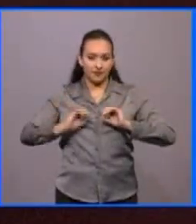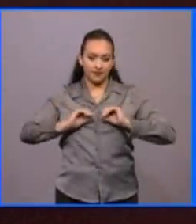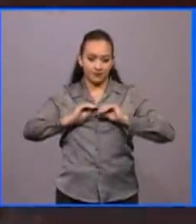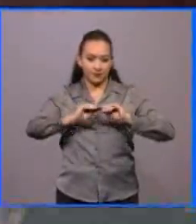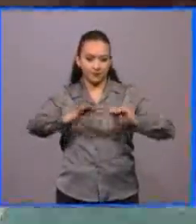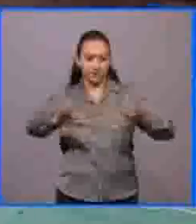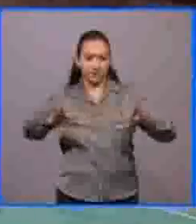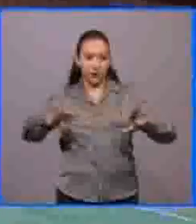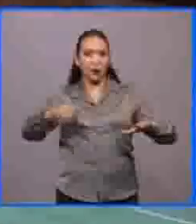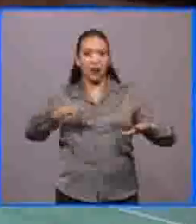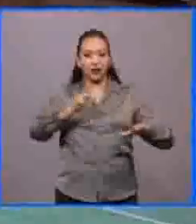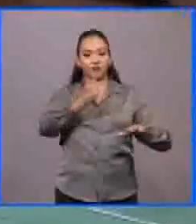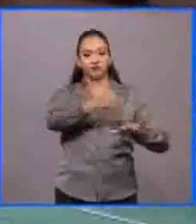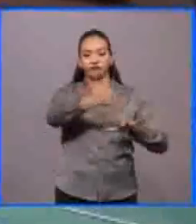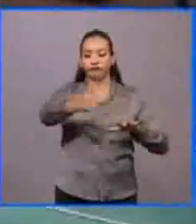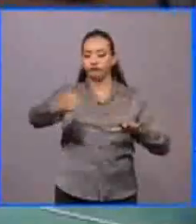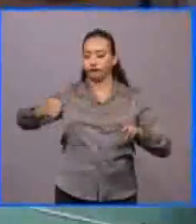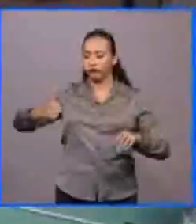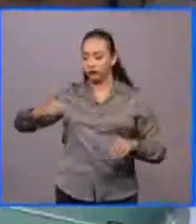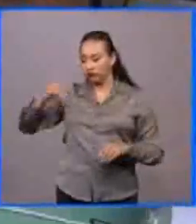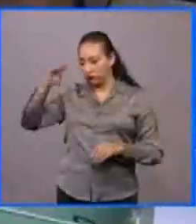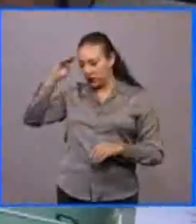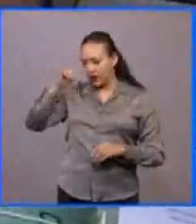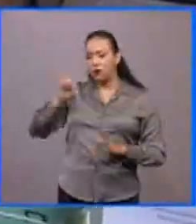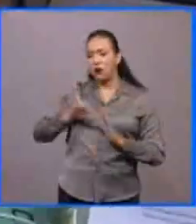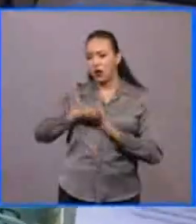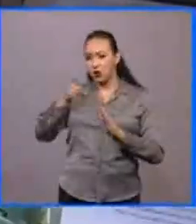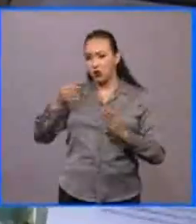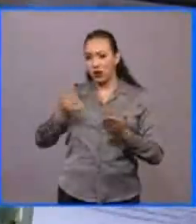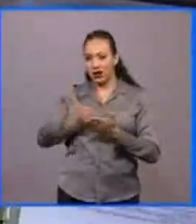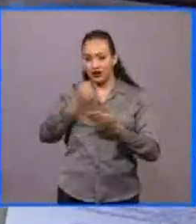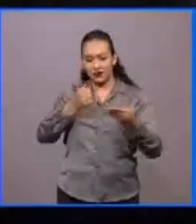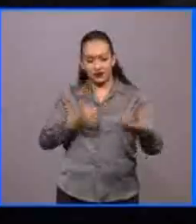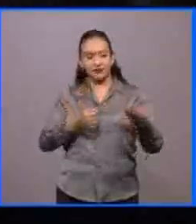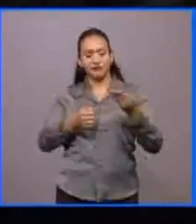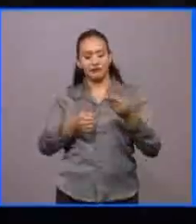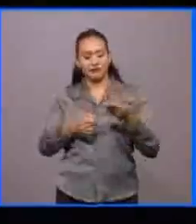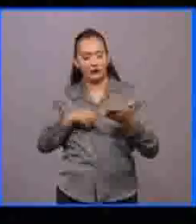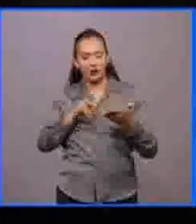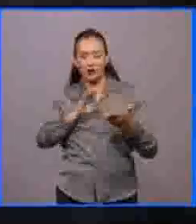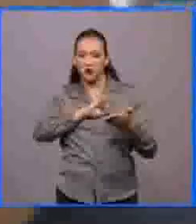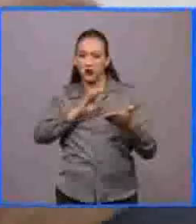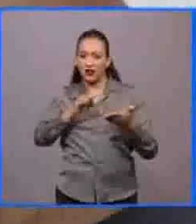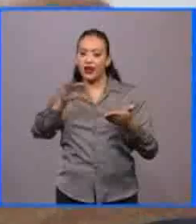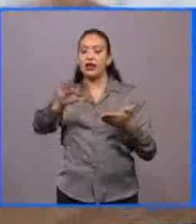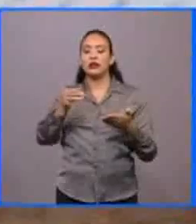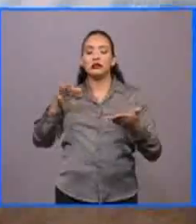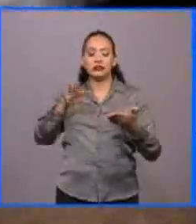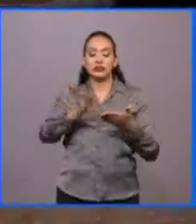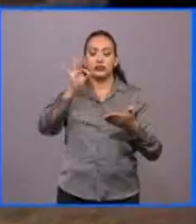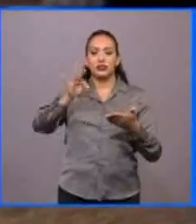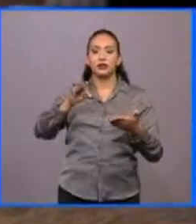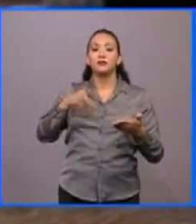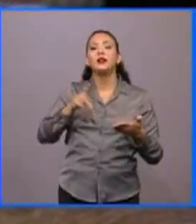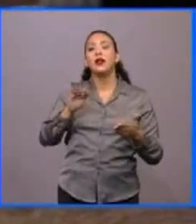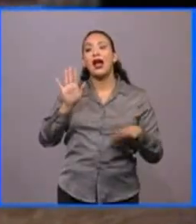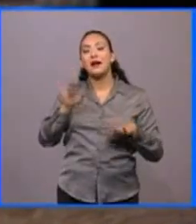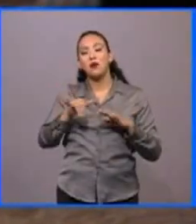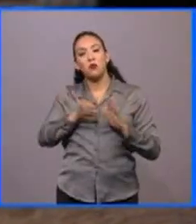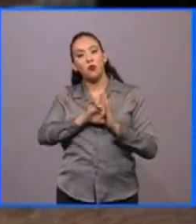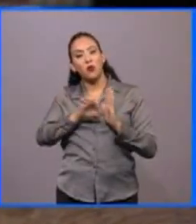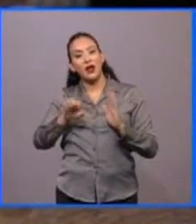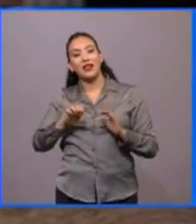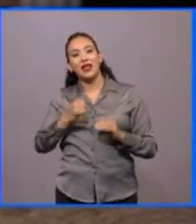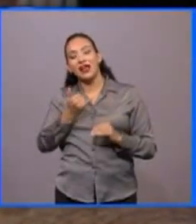objetos de tutela distintos, un mismo acto puede impugnarse a través de ambos, con la consecuencia de que puedan emitirse resoluciones con